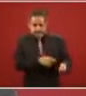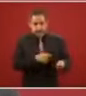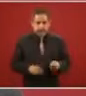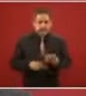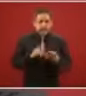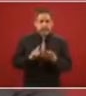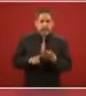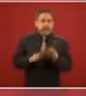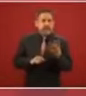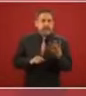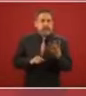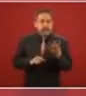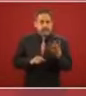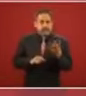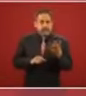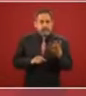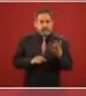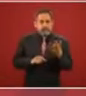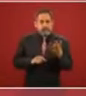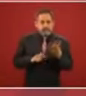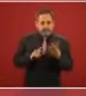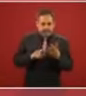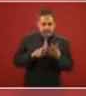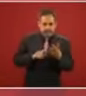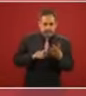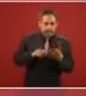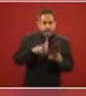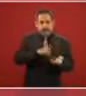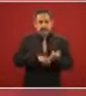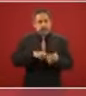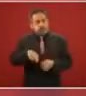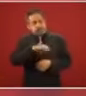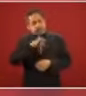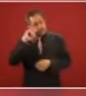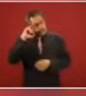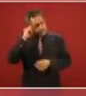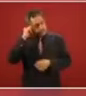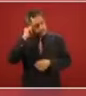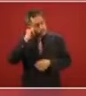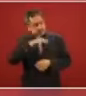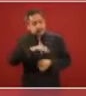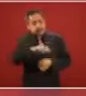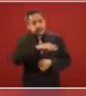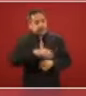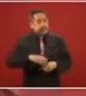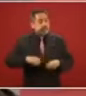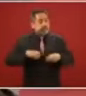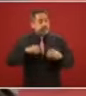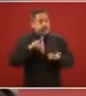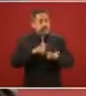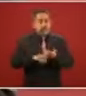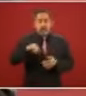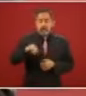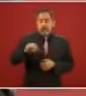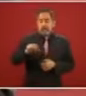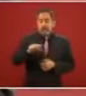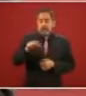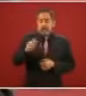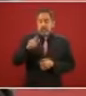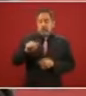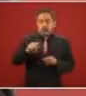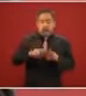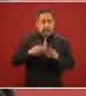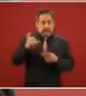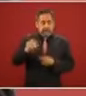y a productores indígenas de la zona Mazahua y Otomí del Estado